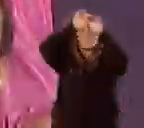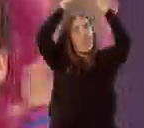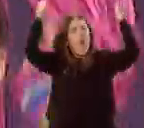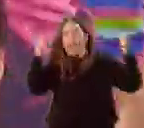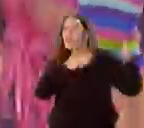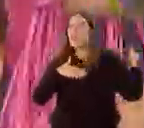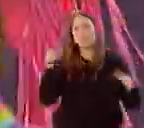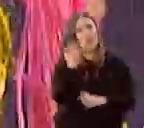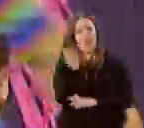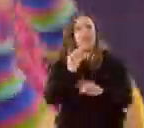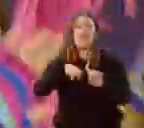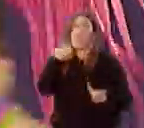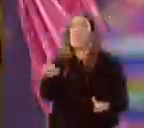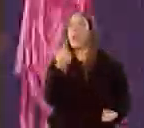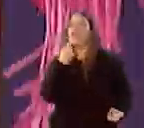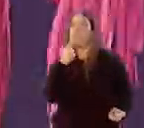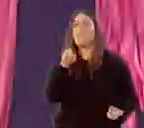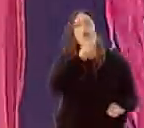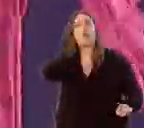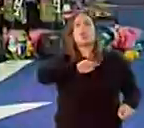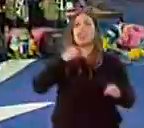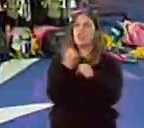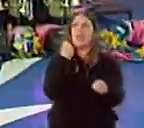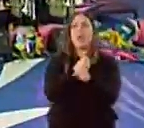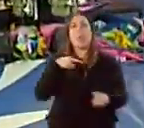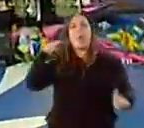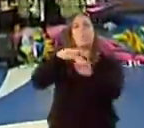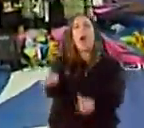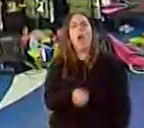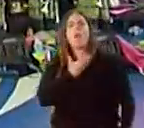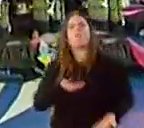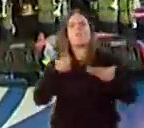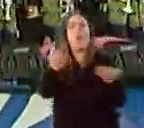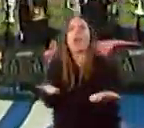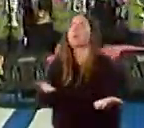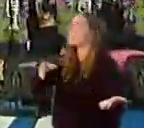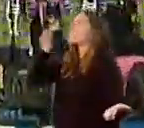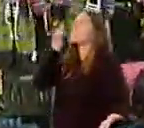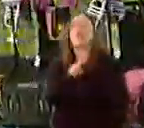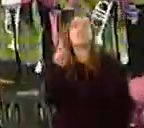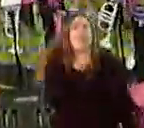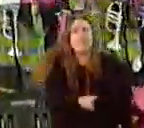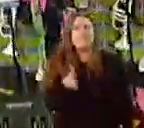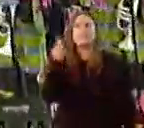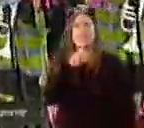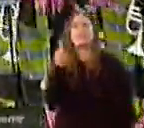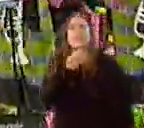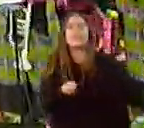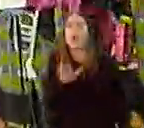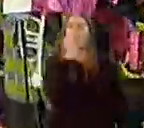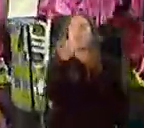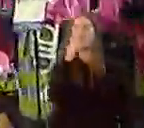y siento que estamos sólo para todos sentirás estatus